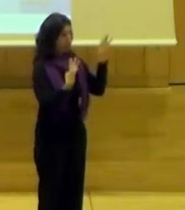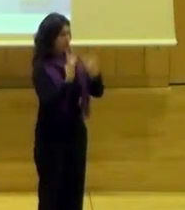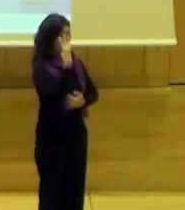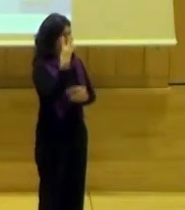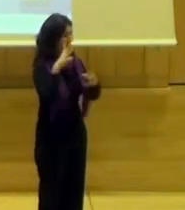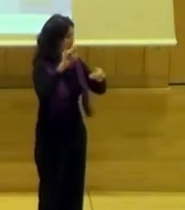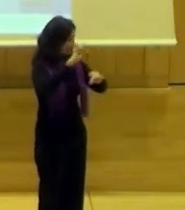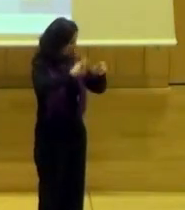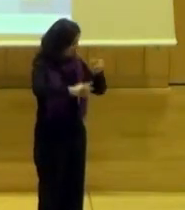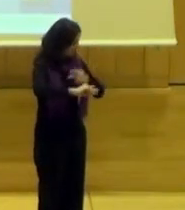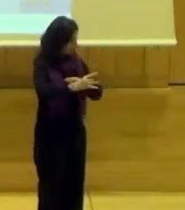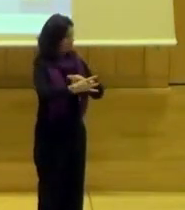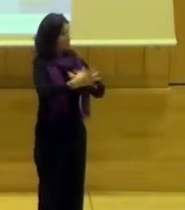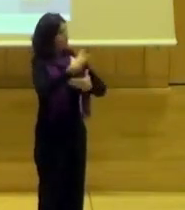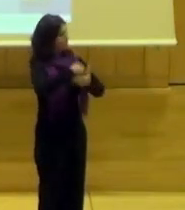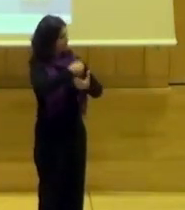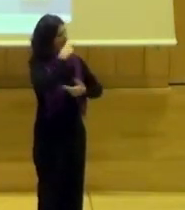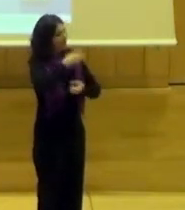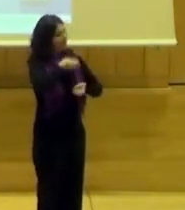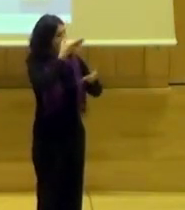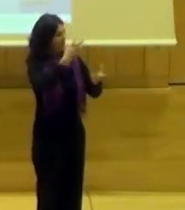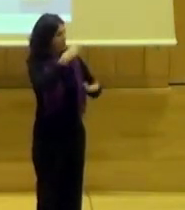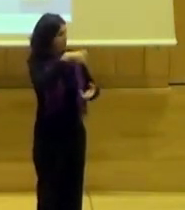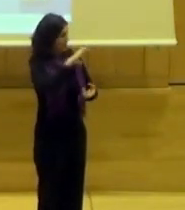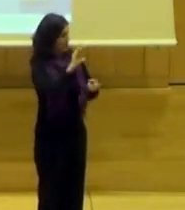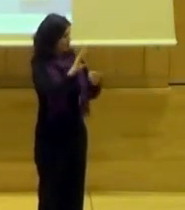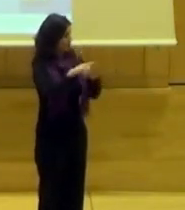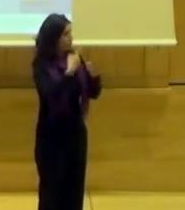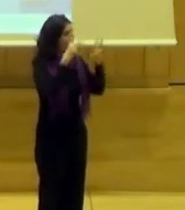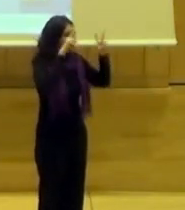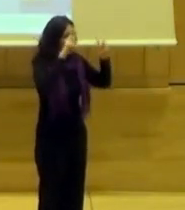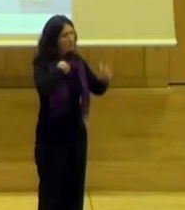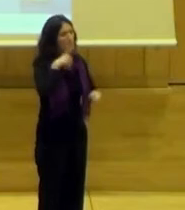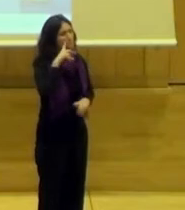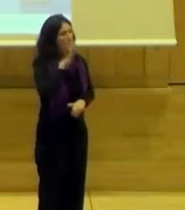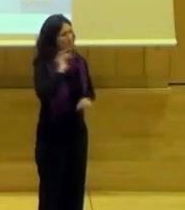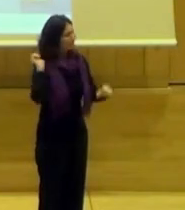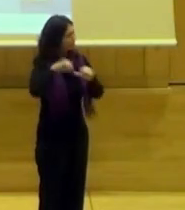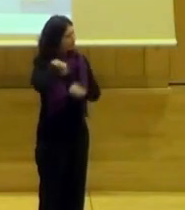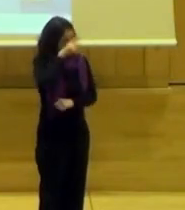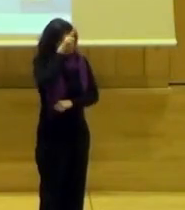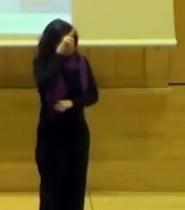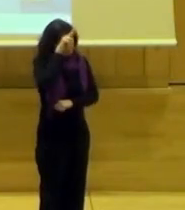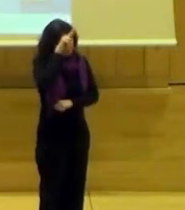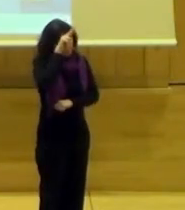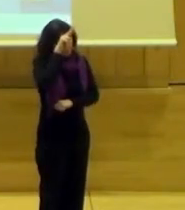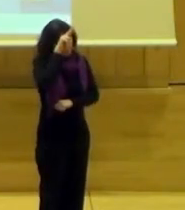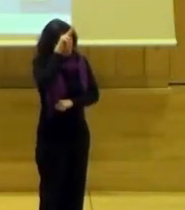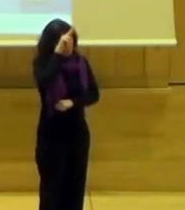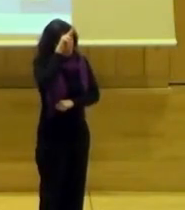94 Albaicín se incorpora a esa declaración de UNESCO, y queríamos ver un tema que siempre nos había preocupado, y era el tema